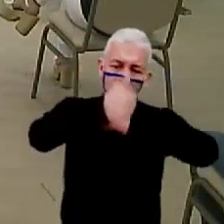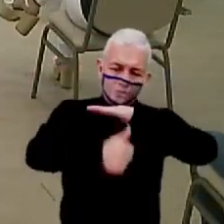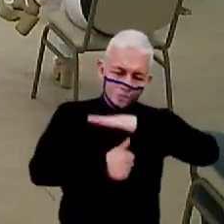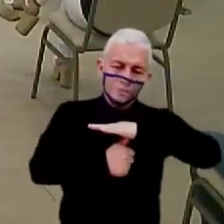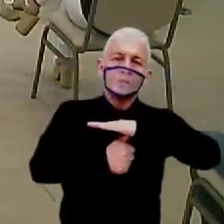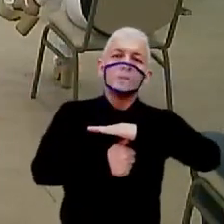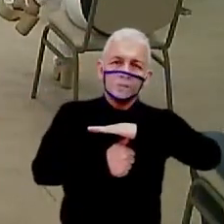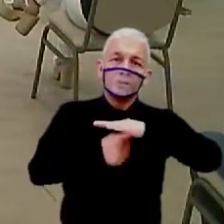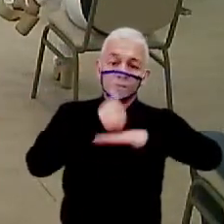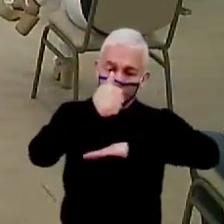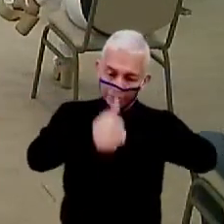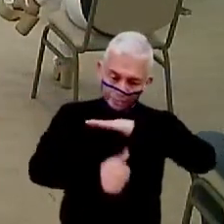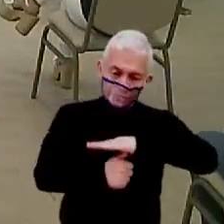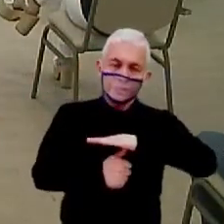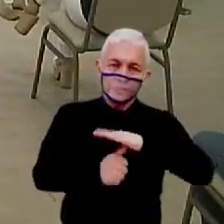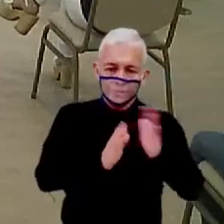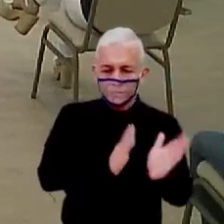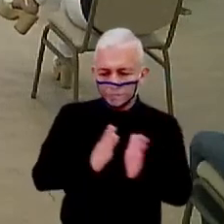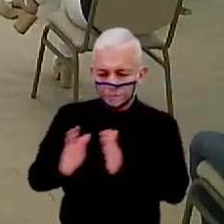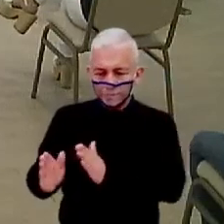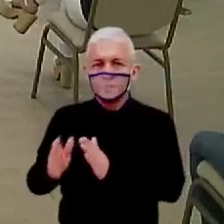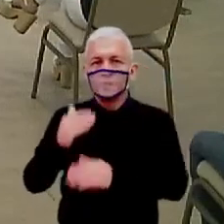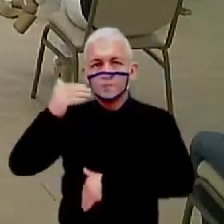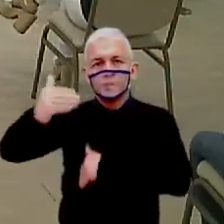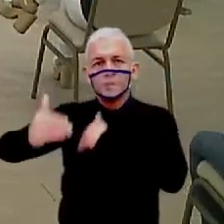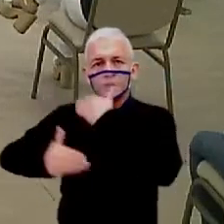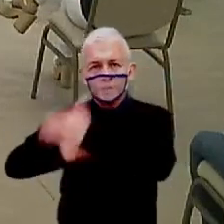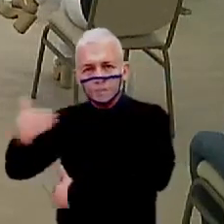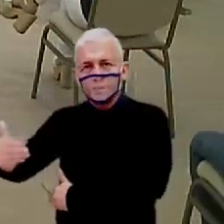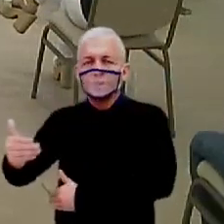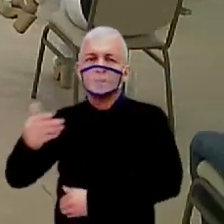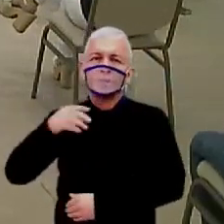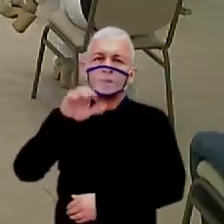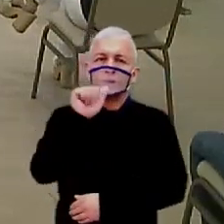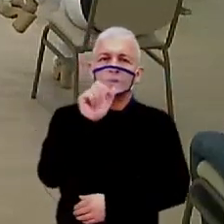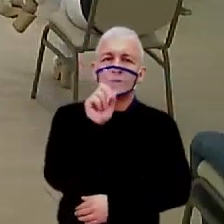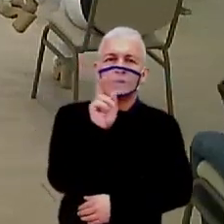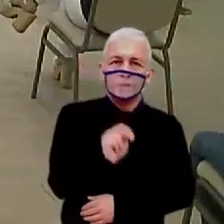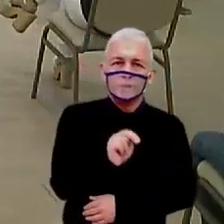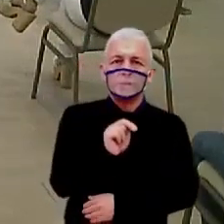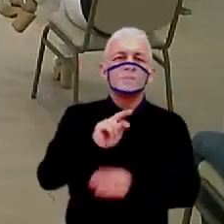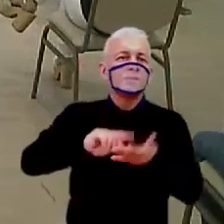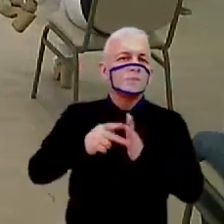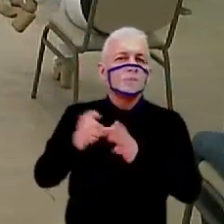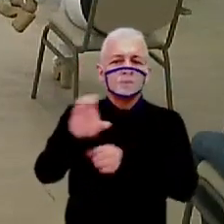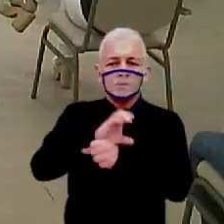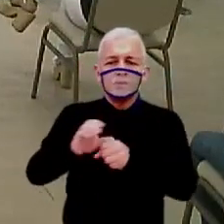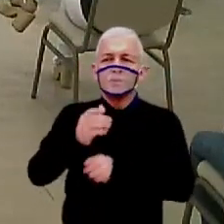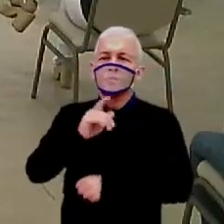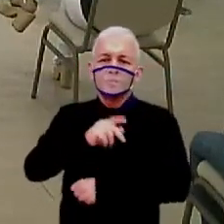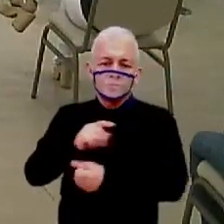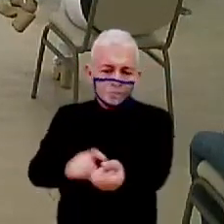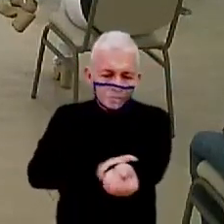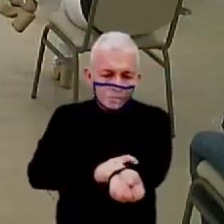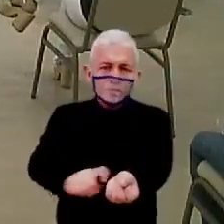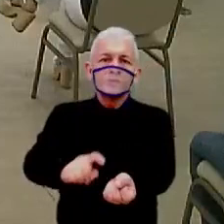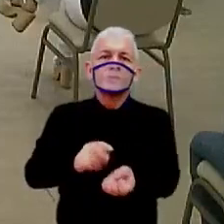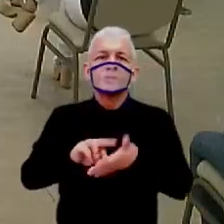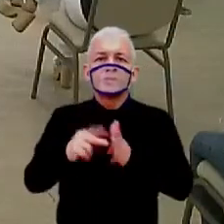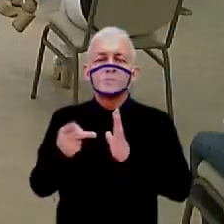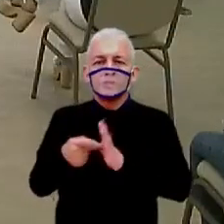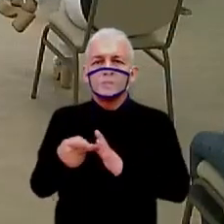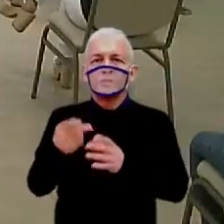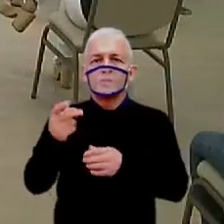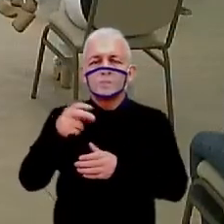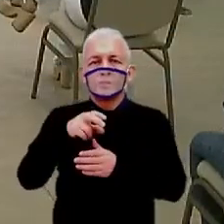conceptos que poco a poco iremos construyendo y que se volverán parte del ADN de la ciudad. Es por eso que Barranquilla, como les comentaba, acepta